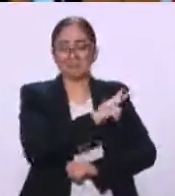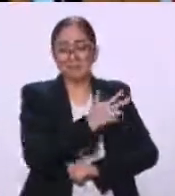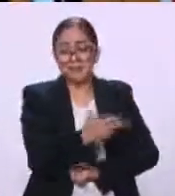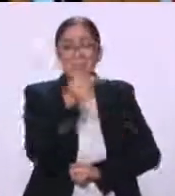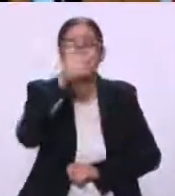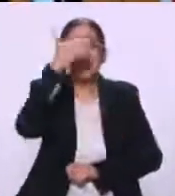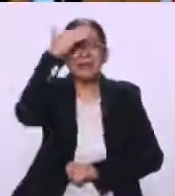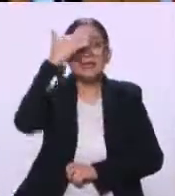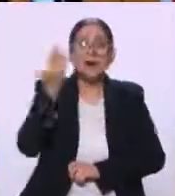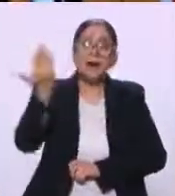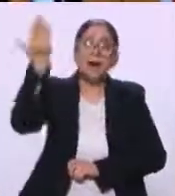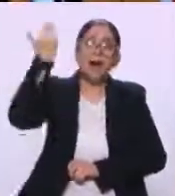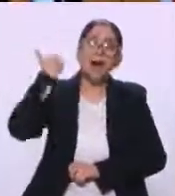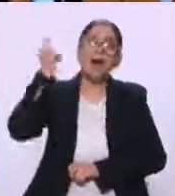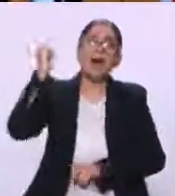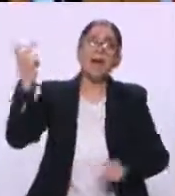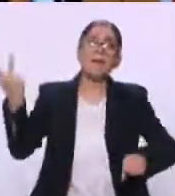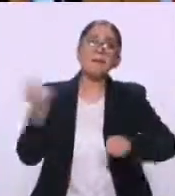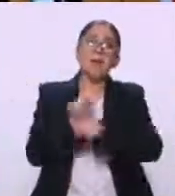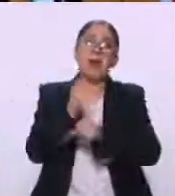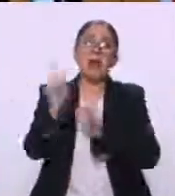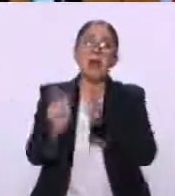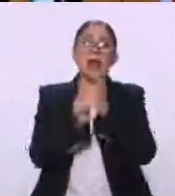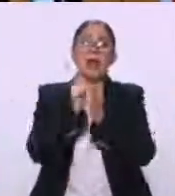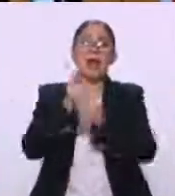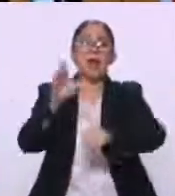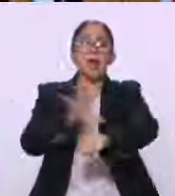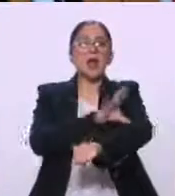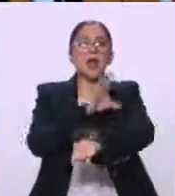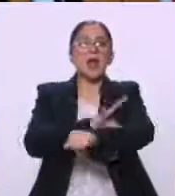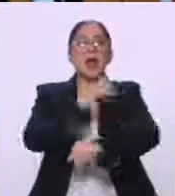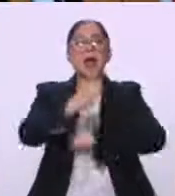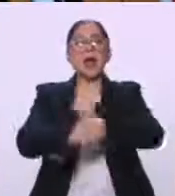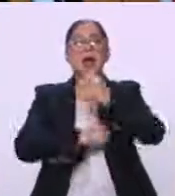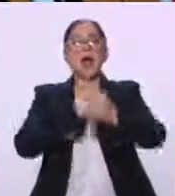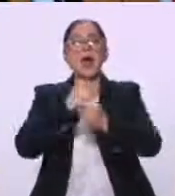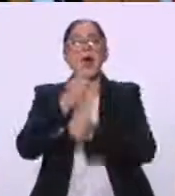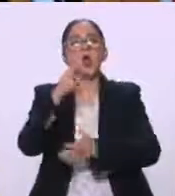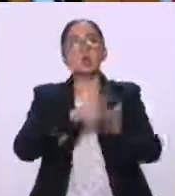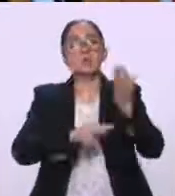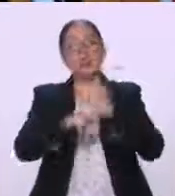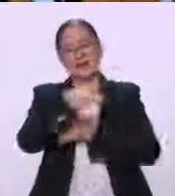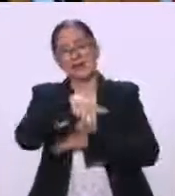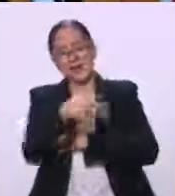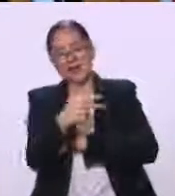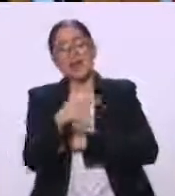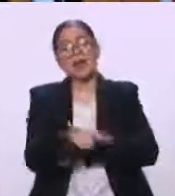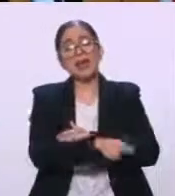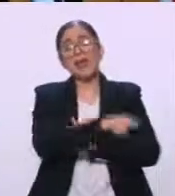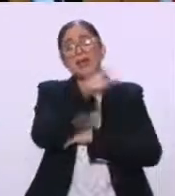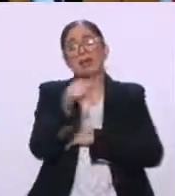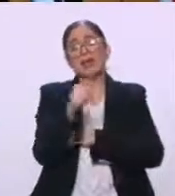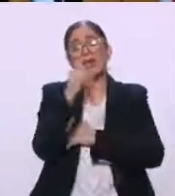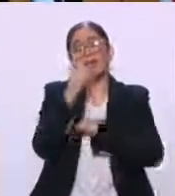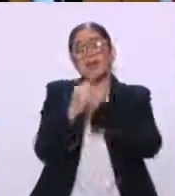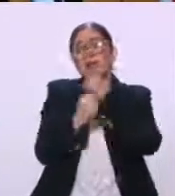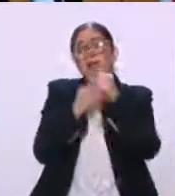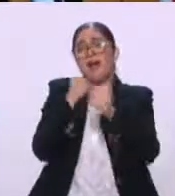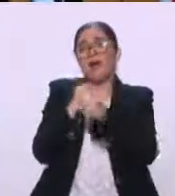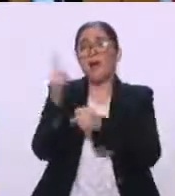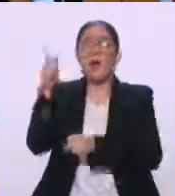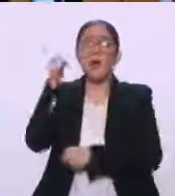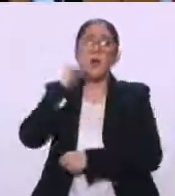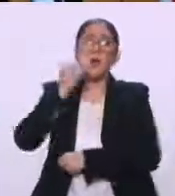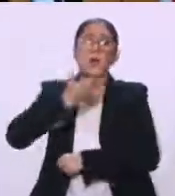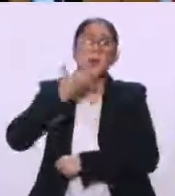reforma energética de 2013 y 30 años de neoliberalismo que dejaron un desorden y una